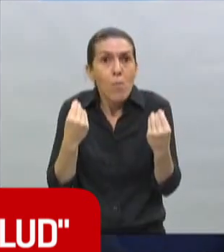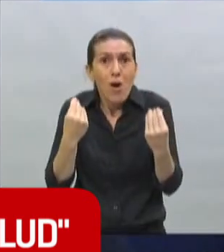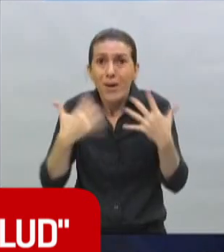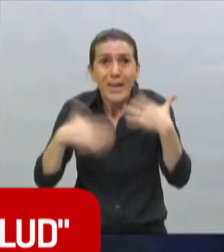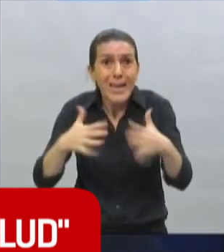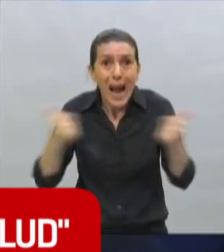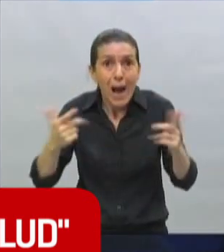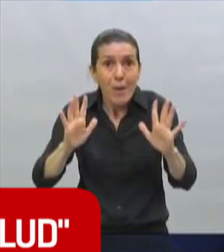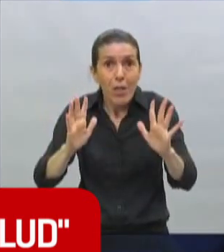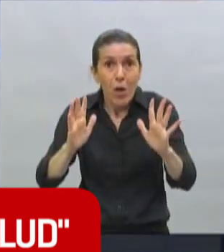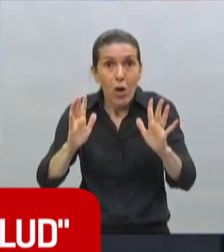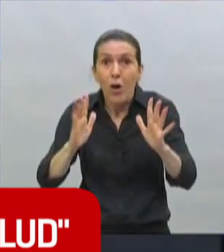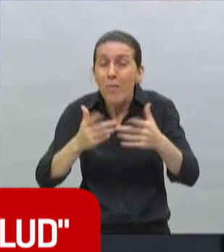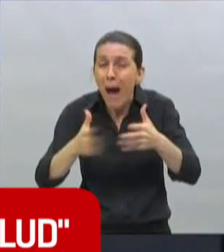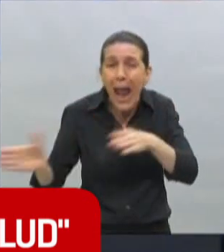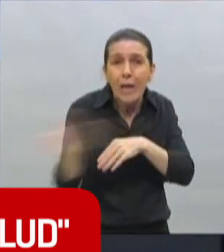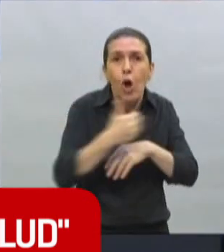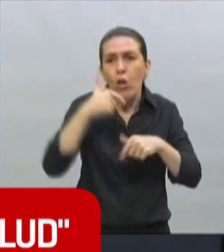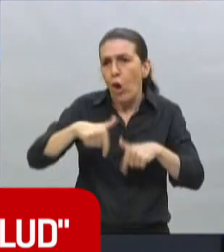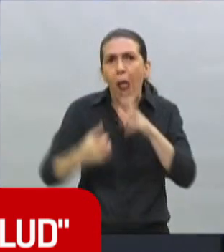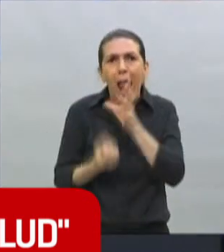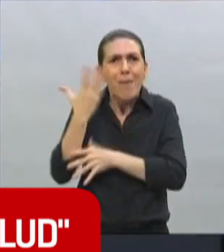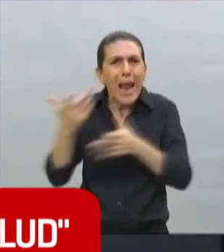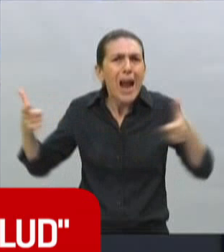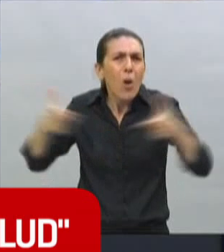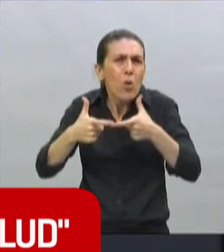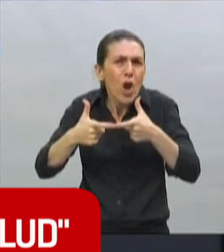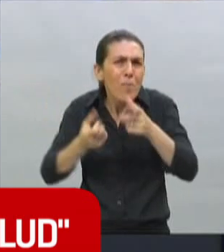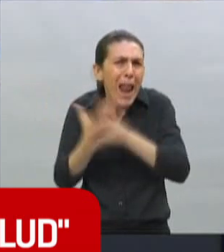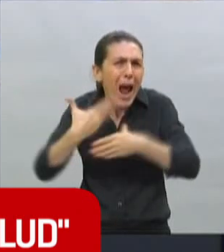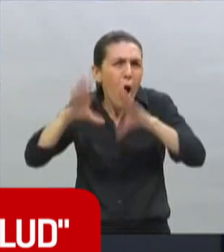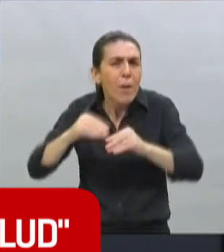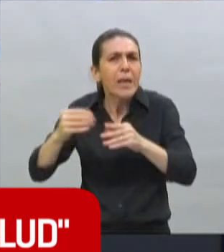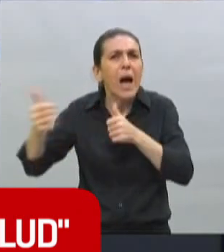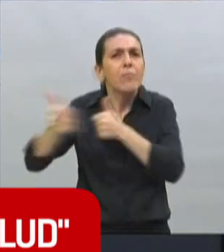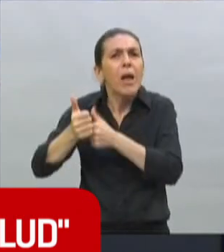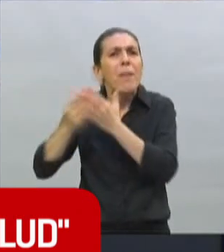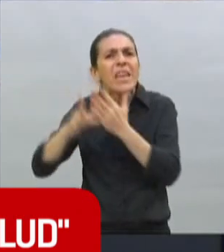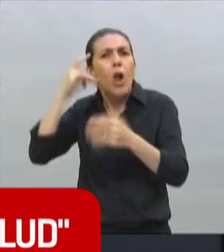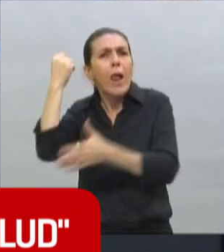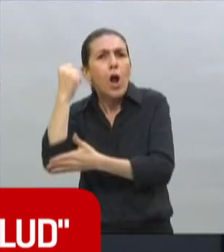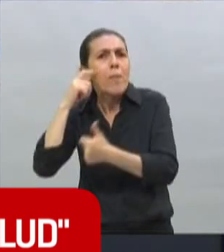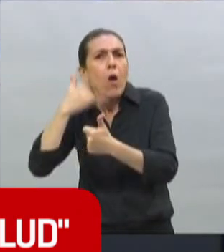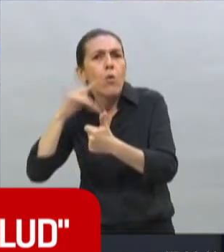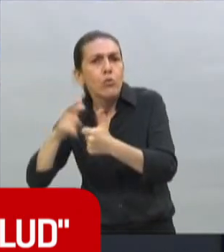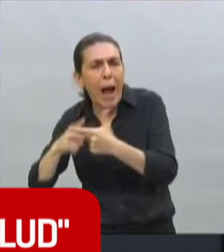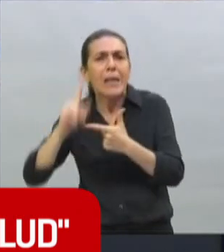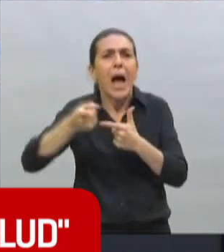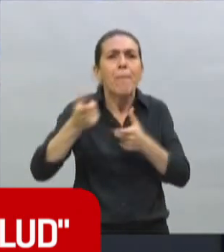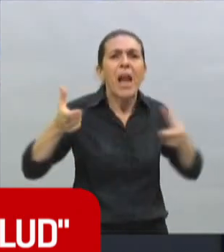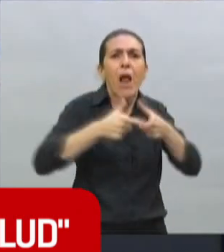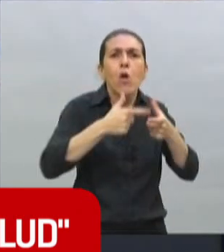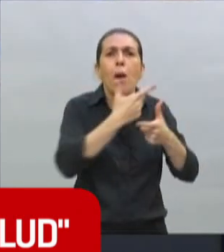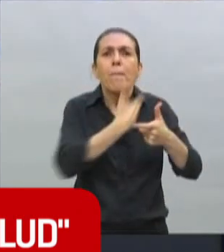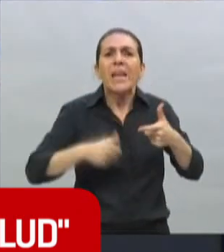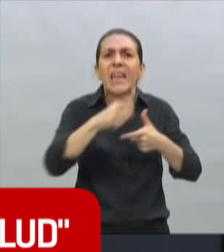absoluta dimensión. Esta mañana estuve toda la mañana reunido con el ministro de Economía, Martín Guzmán, también participó de la reunión el